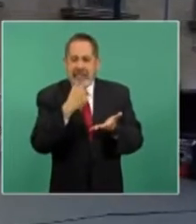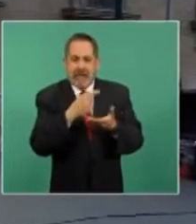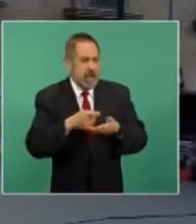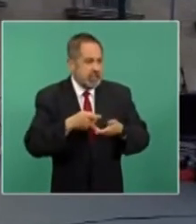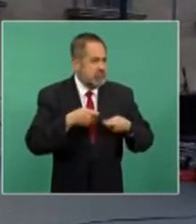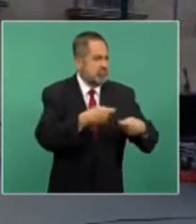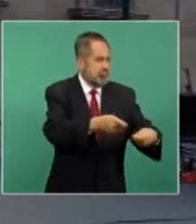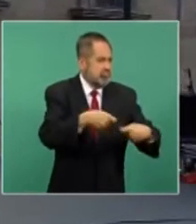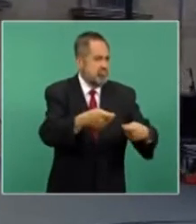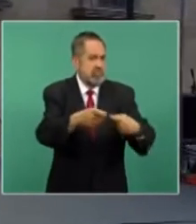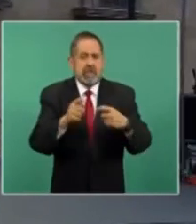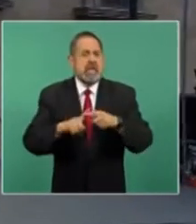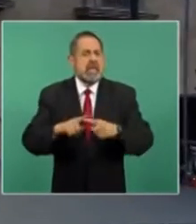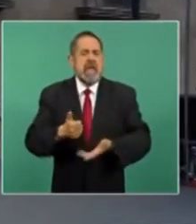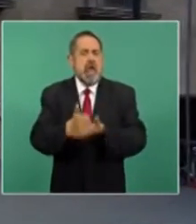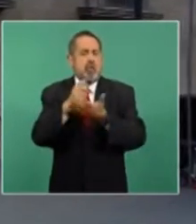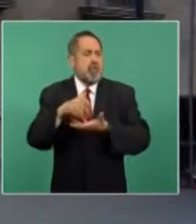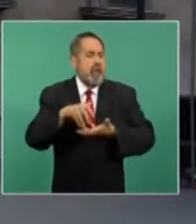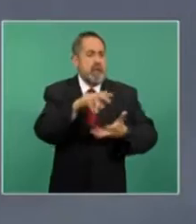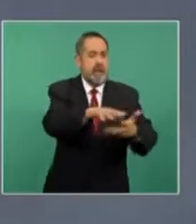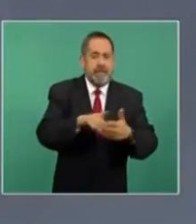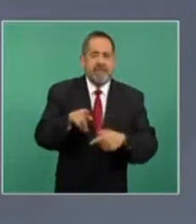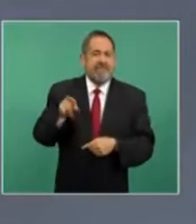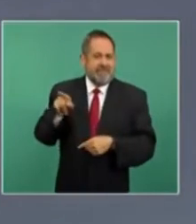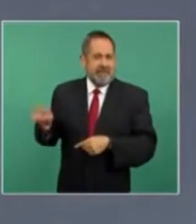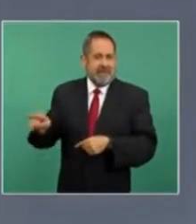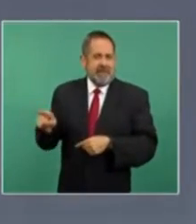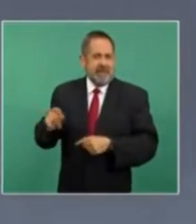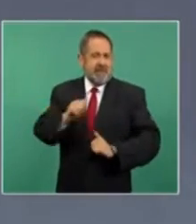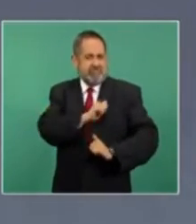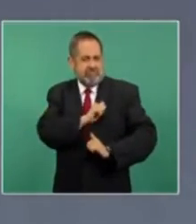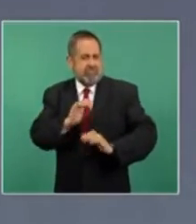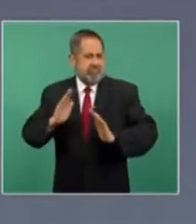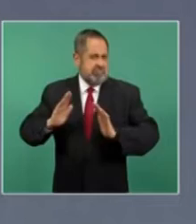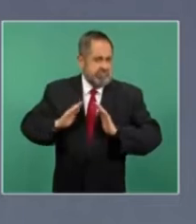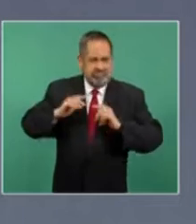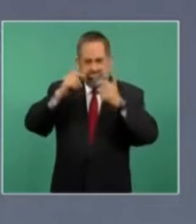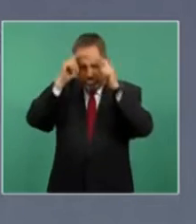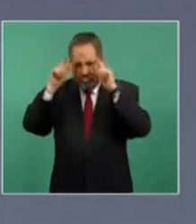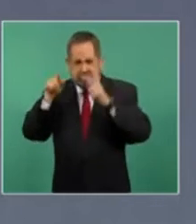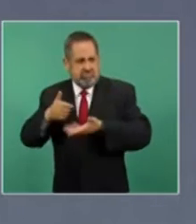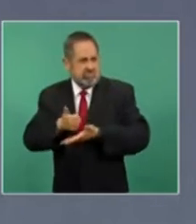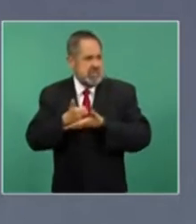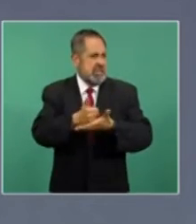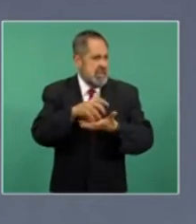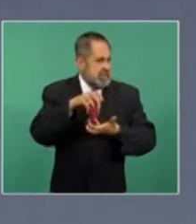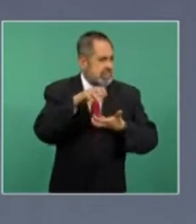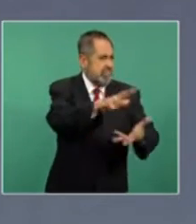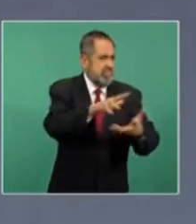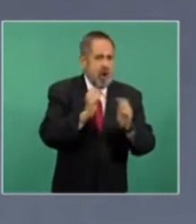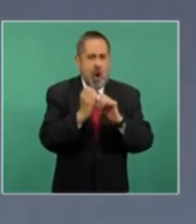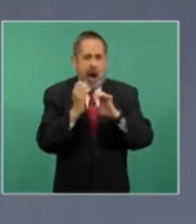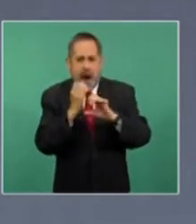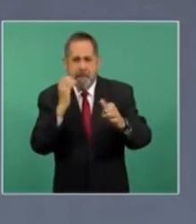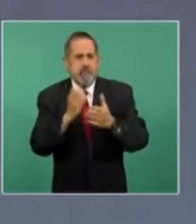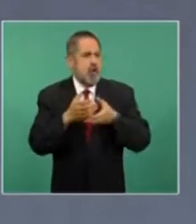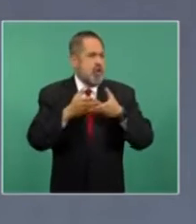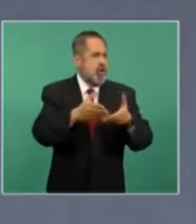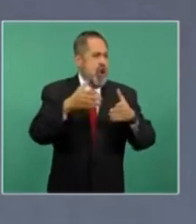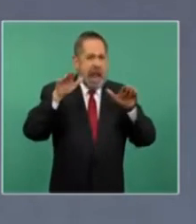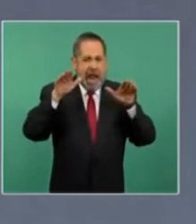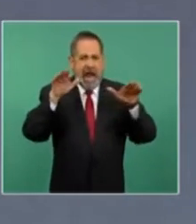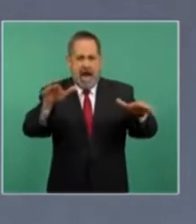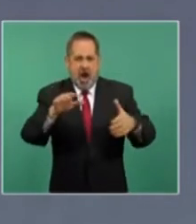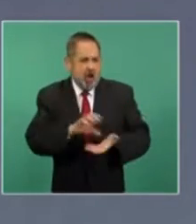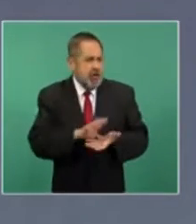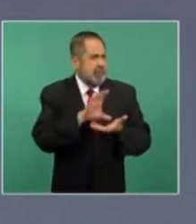las Fuerzas Armadas, con transporte terrestre y aéreo para hacer llegar las medicinas hasta los centros de